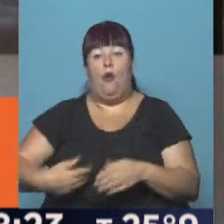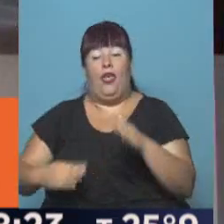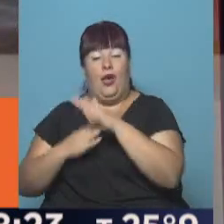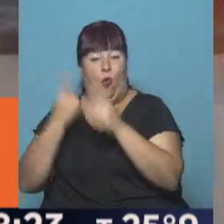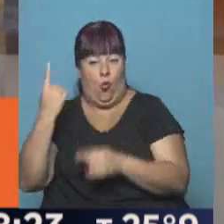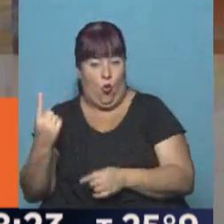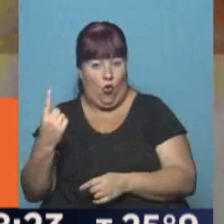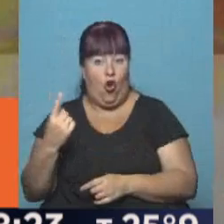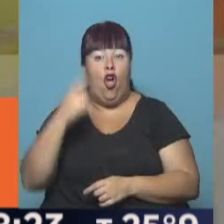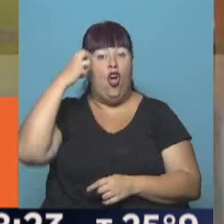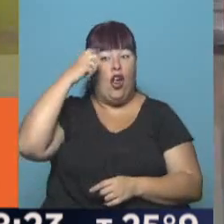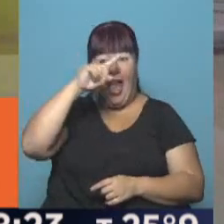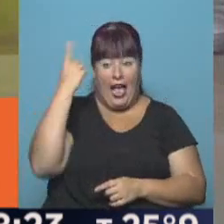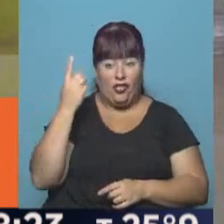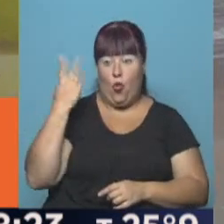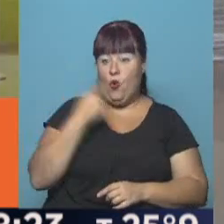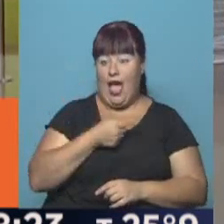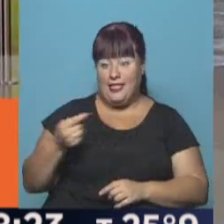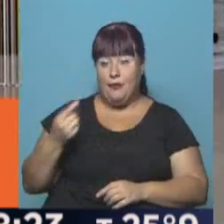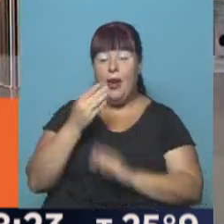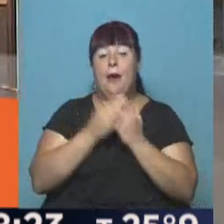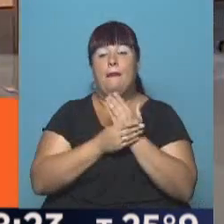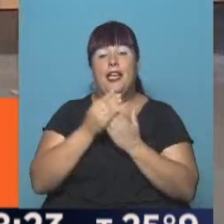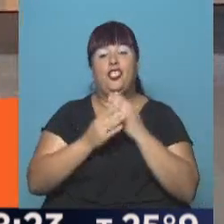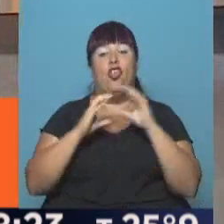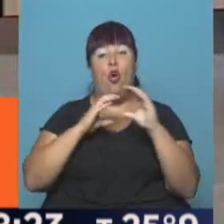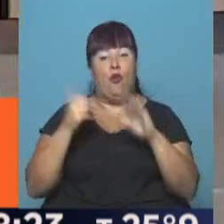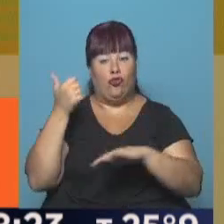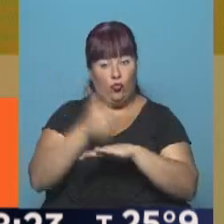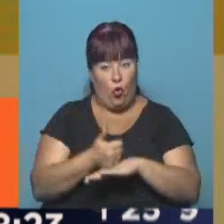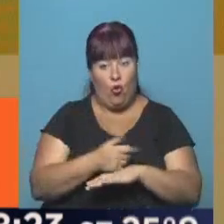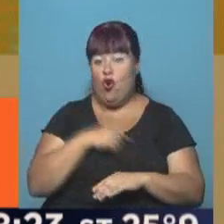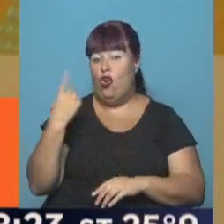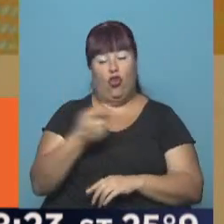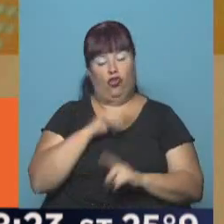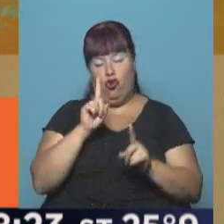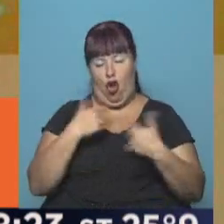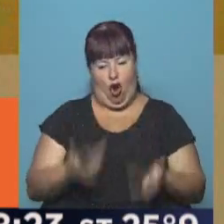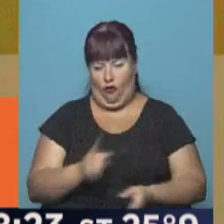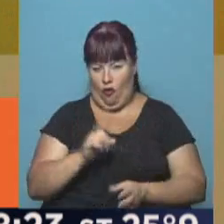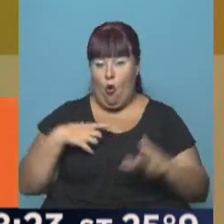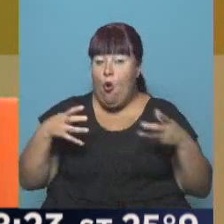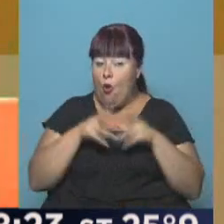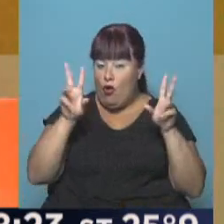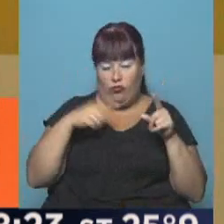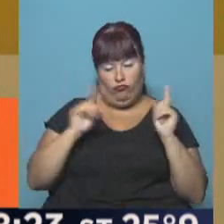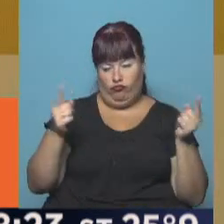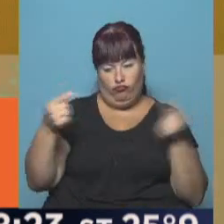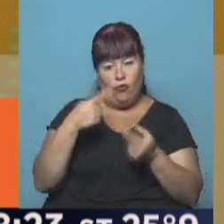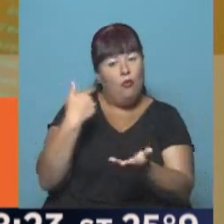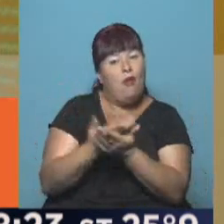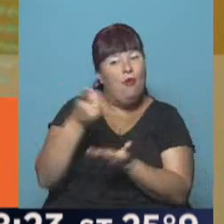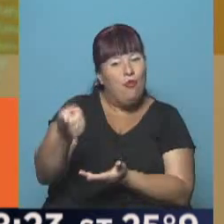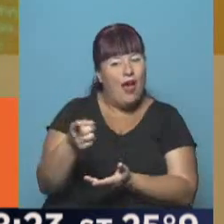unipersonal. En el Congreso de la Nación estuvo esta semana el ministro de Comunicaciones. Nosotros no estamos conformes como bloque justicialista con la